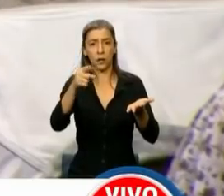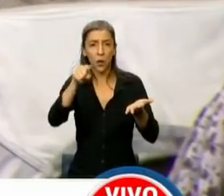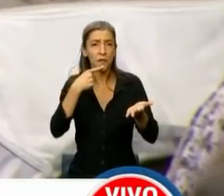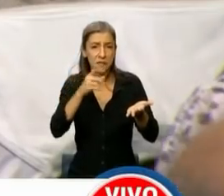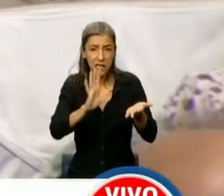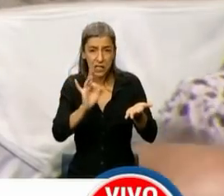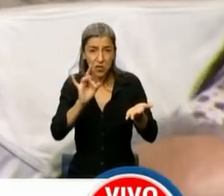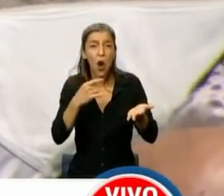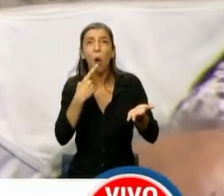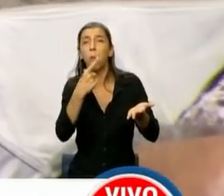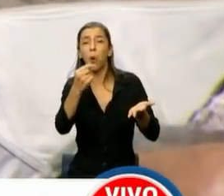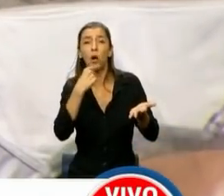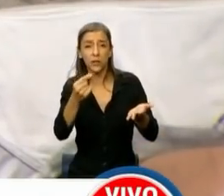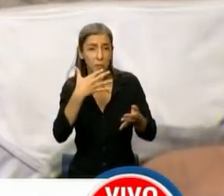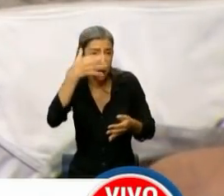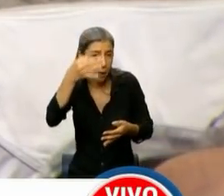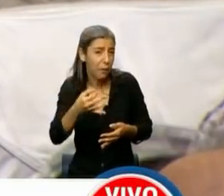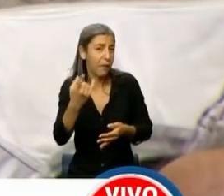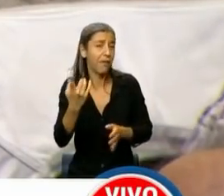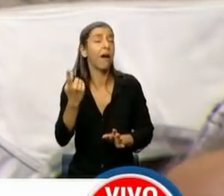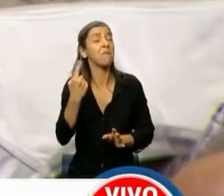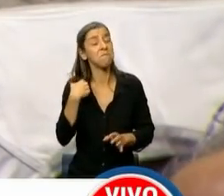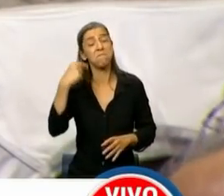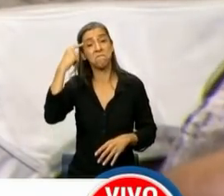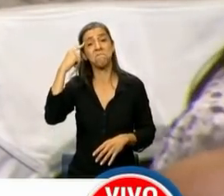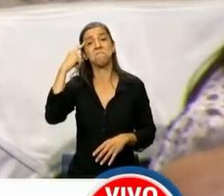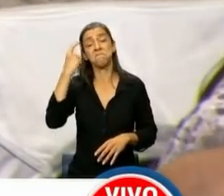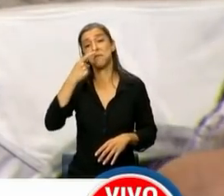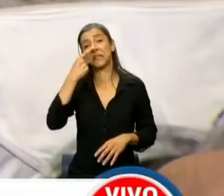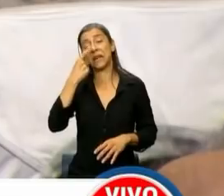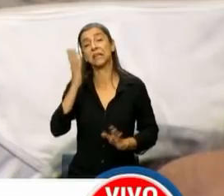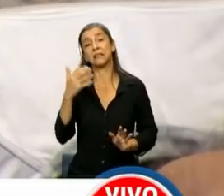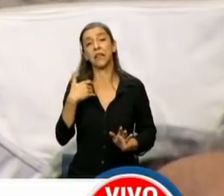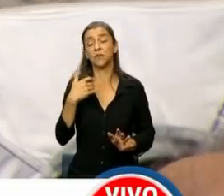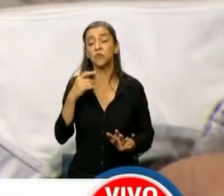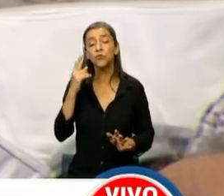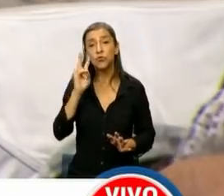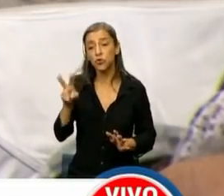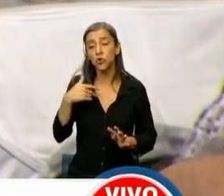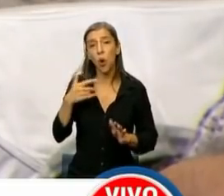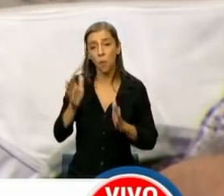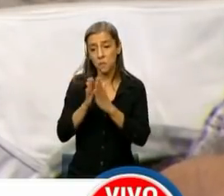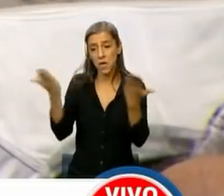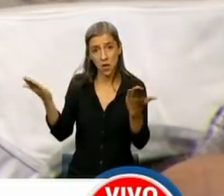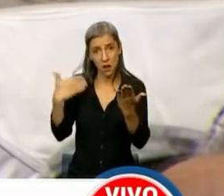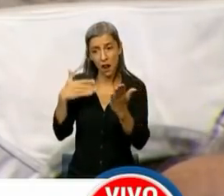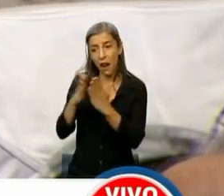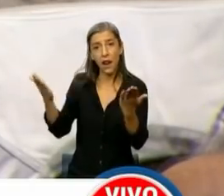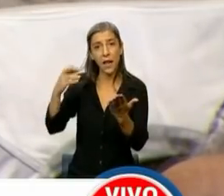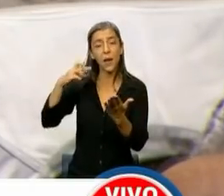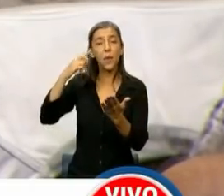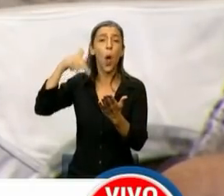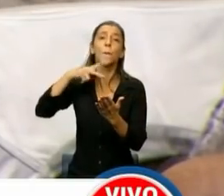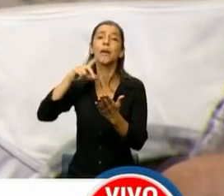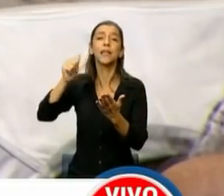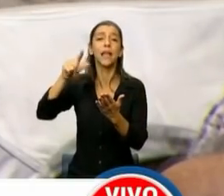Es muy interesante porque cuando uno revisa el segundo libro del Pentateuco, el libro de